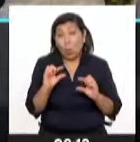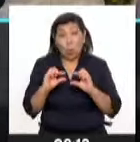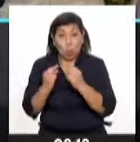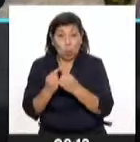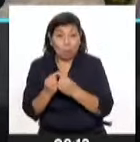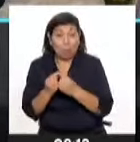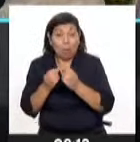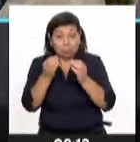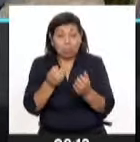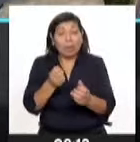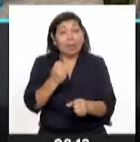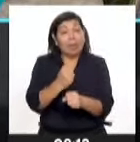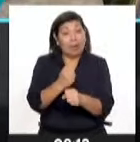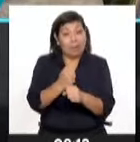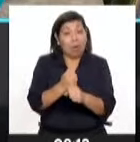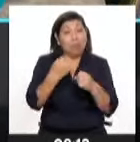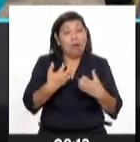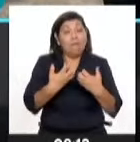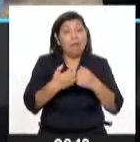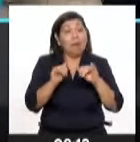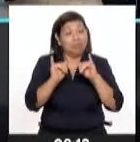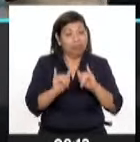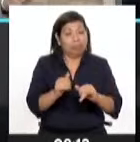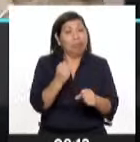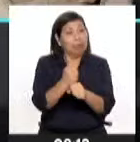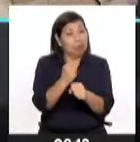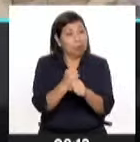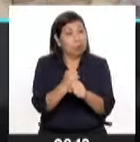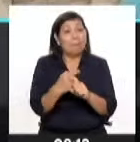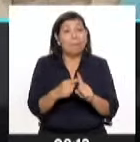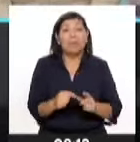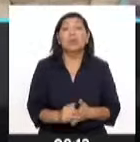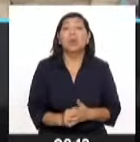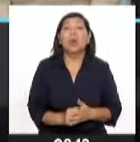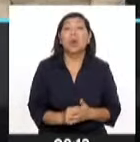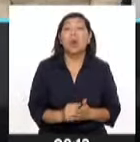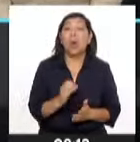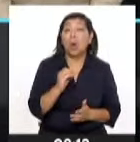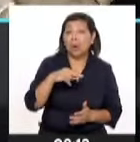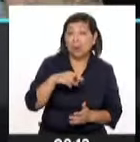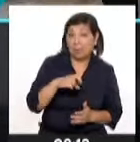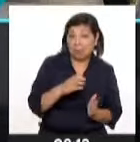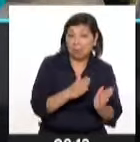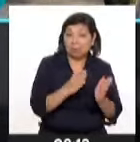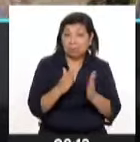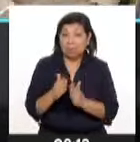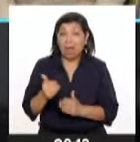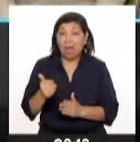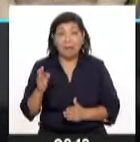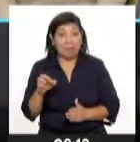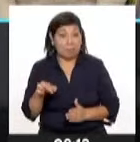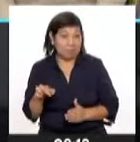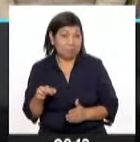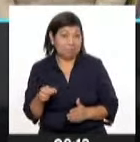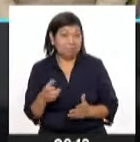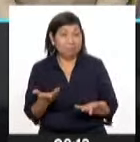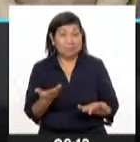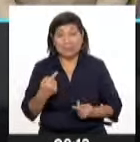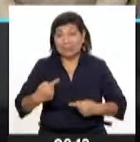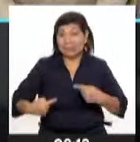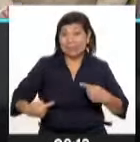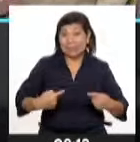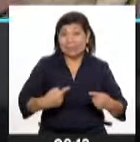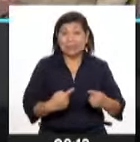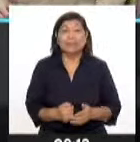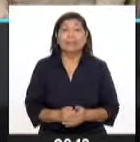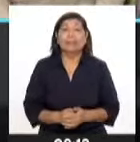los trabajadores formales que están en las FPs, porque puede estar en la UNP, y que estás pues preocupado por estos, por estas discusiones del día